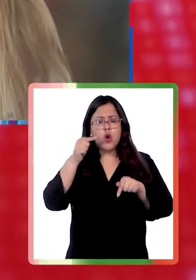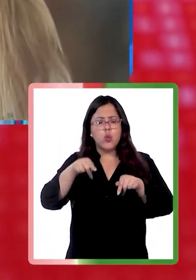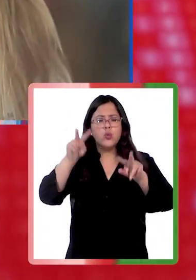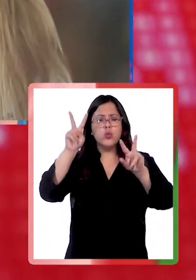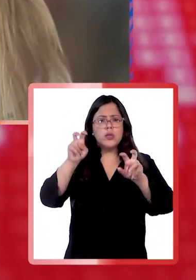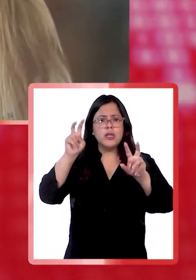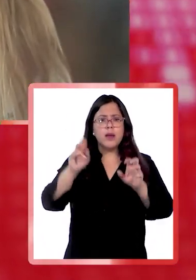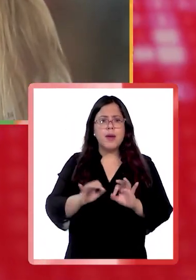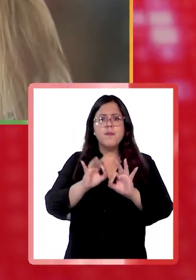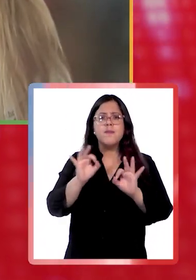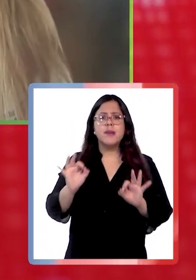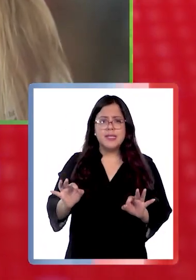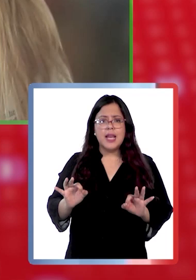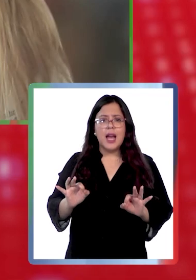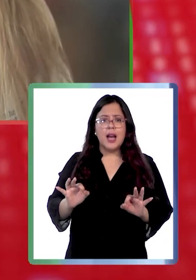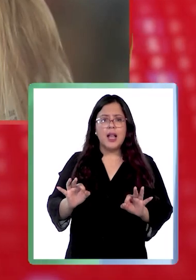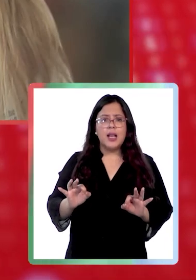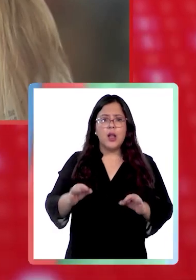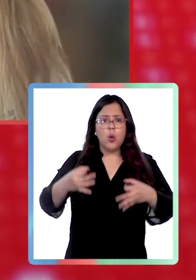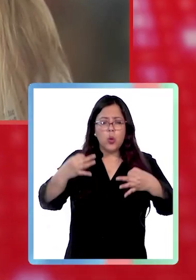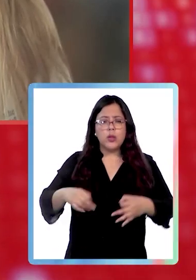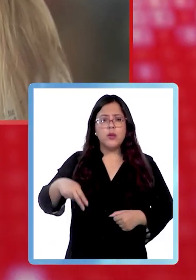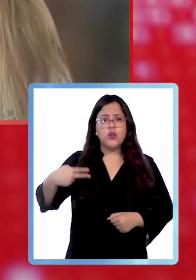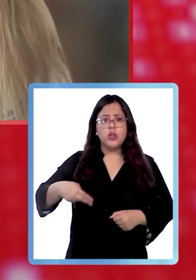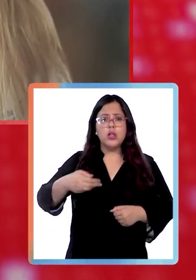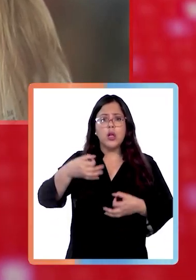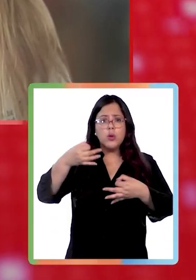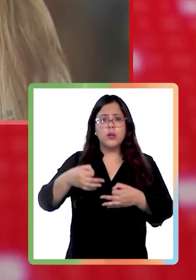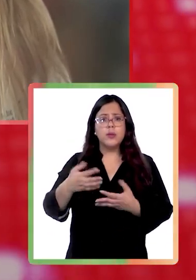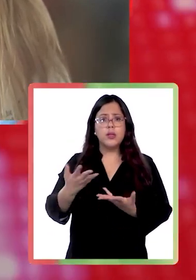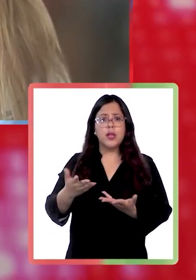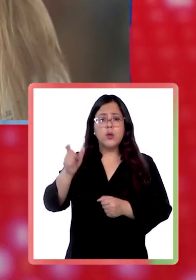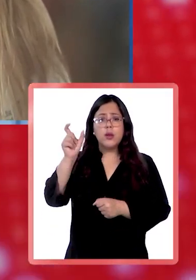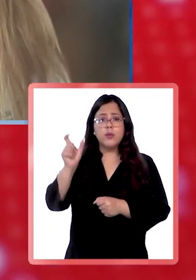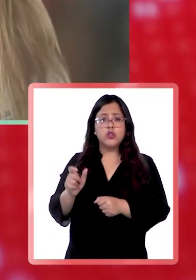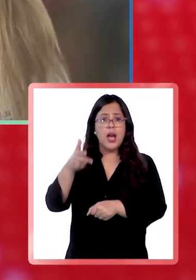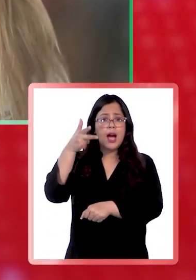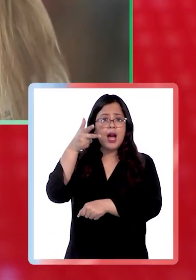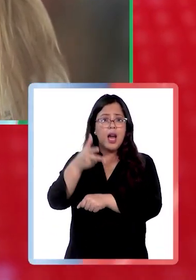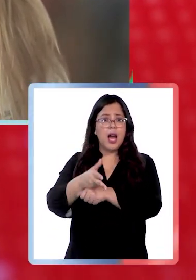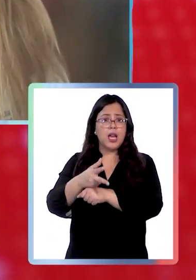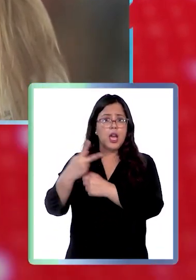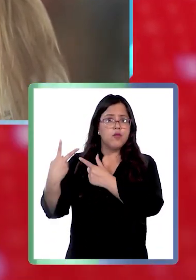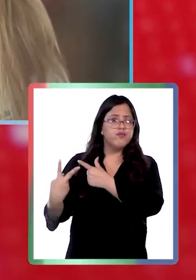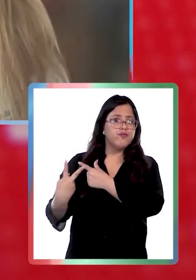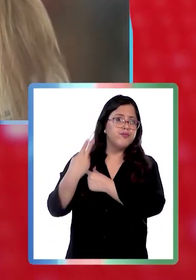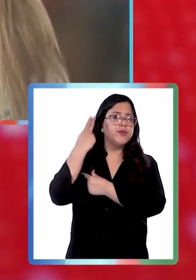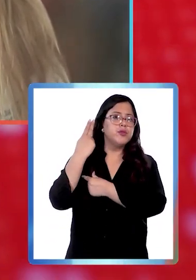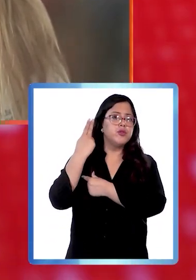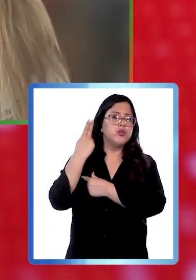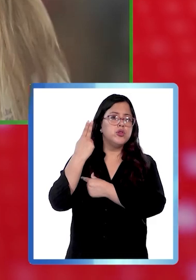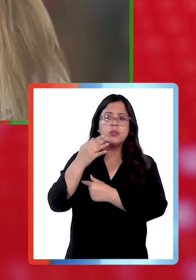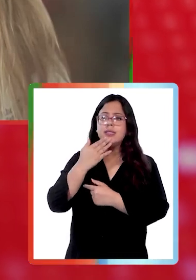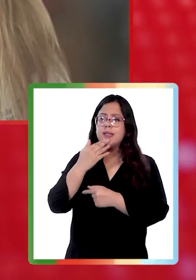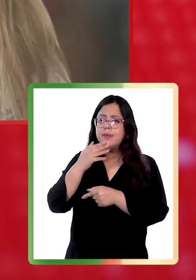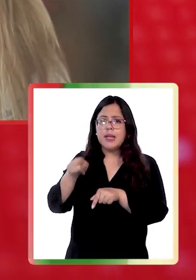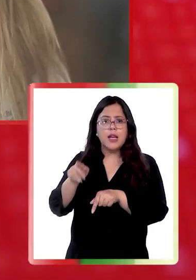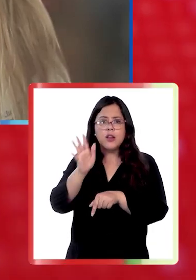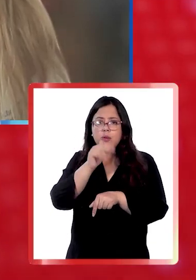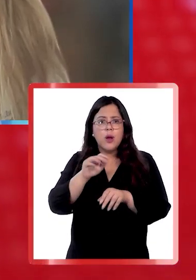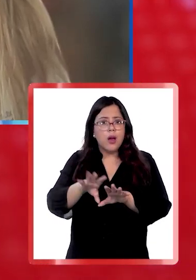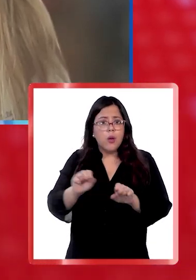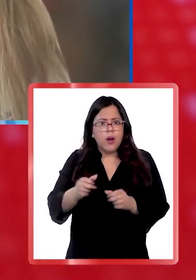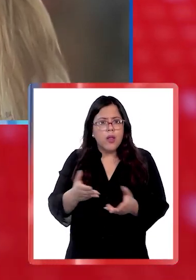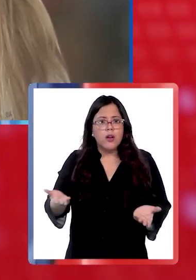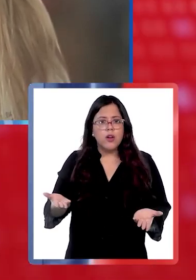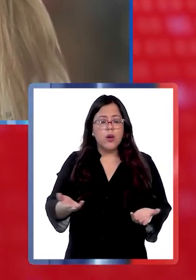pero colgándome ahí de un caso particular que se dio en un noticiero cuando a un camarógrafo le cortaron el pelo sin su voluntad, aquí también estamos